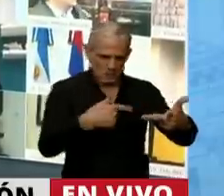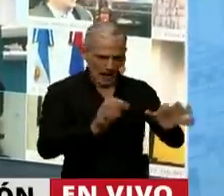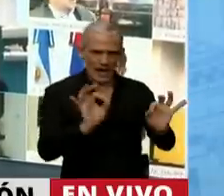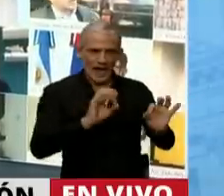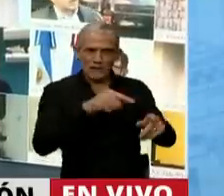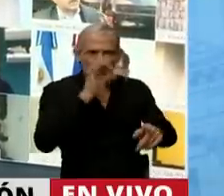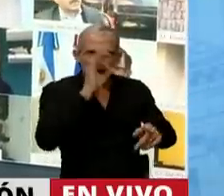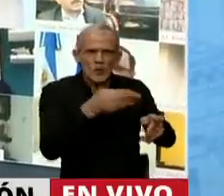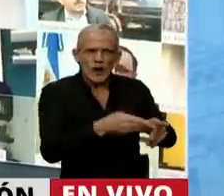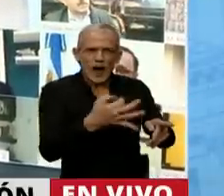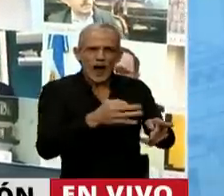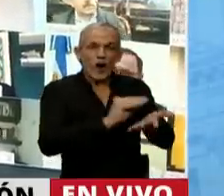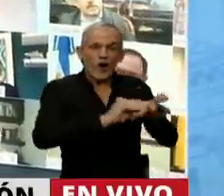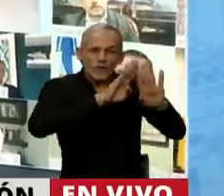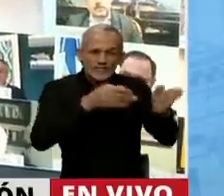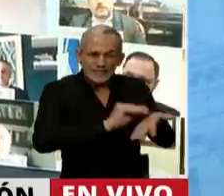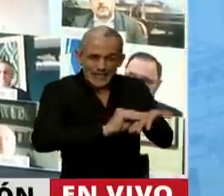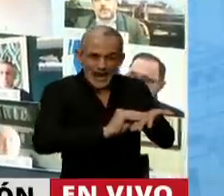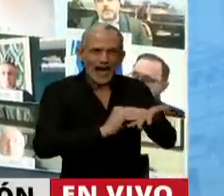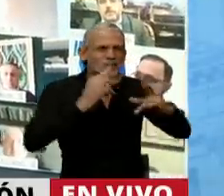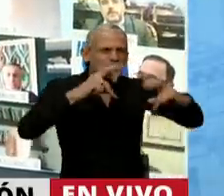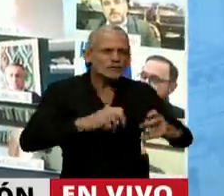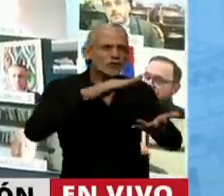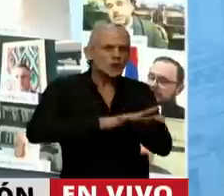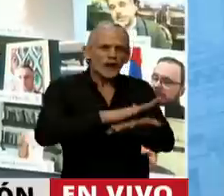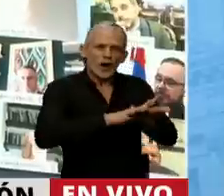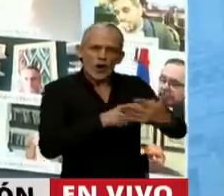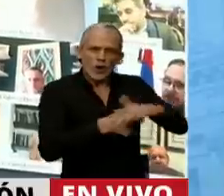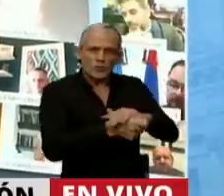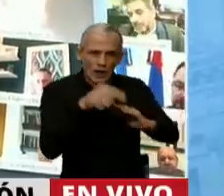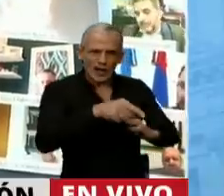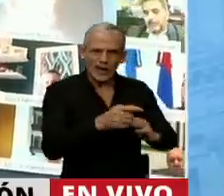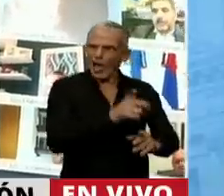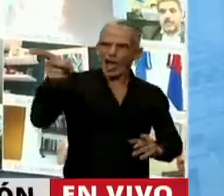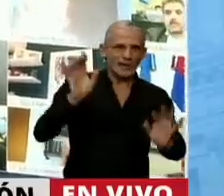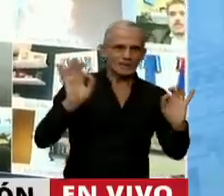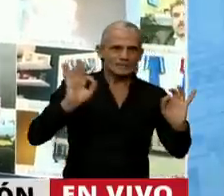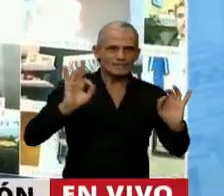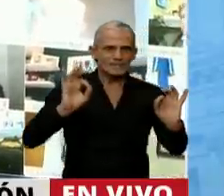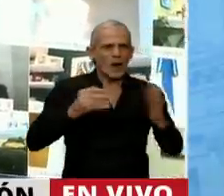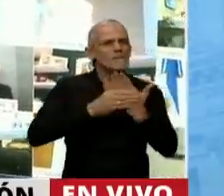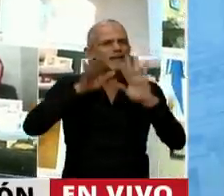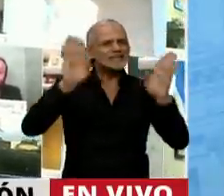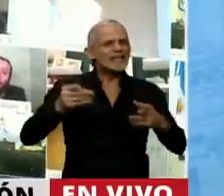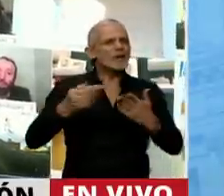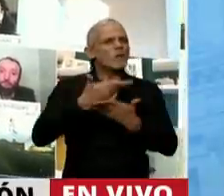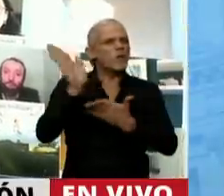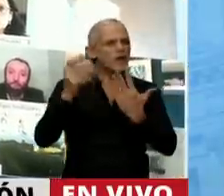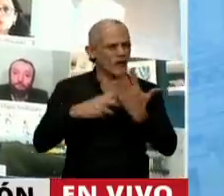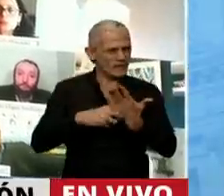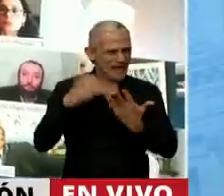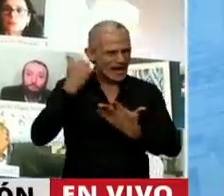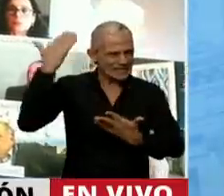No debió ser querellante la Oficina Anticorrupción. Esa es la realidad. Ya había, el Ministerio Público Fiscal